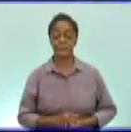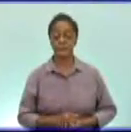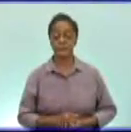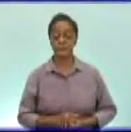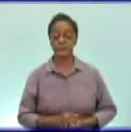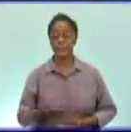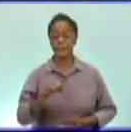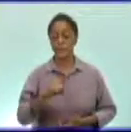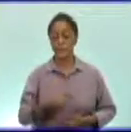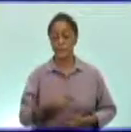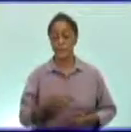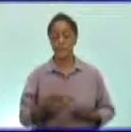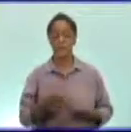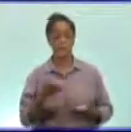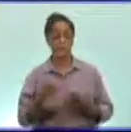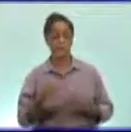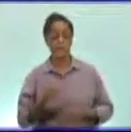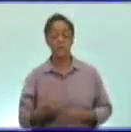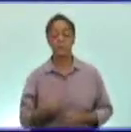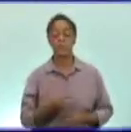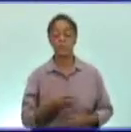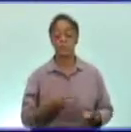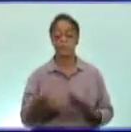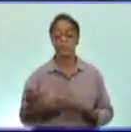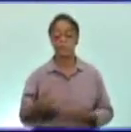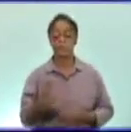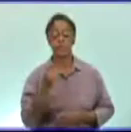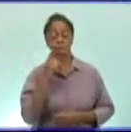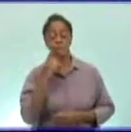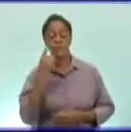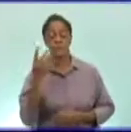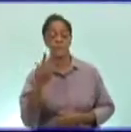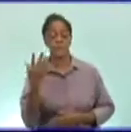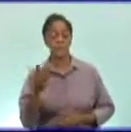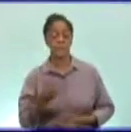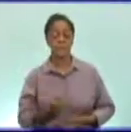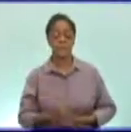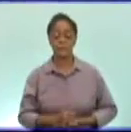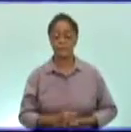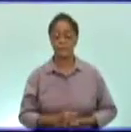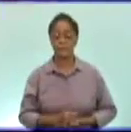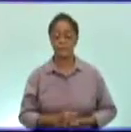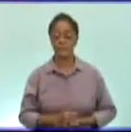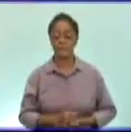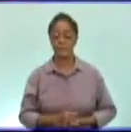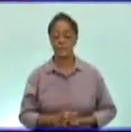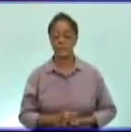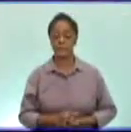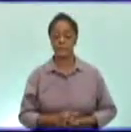En este proceso, las plantas liberan oxígeno al exterior.